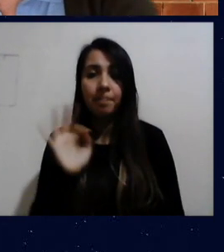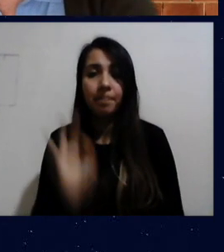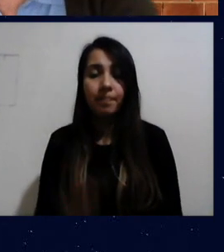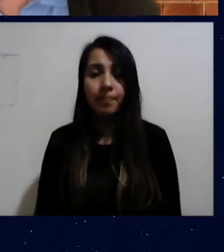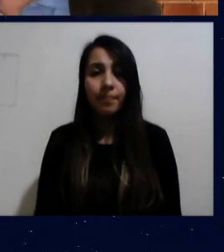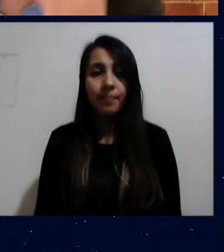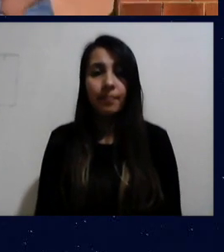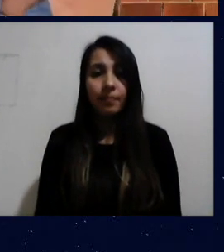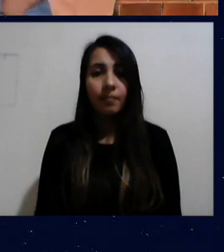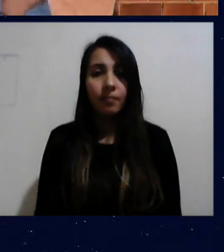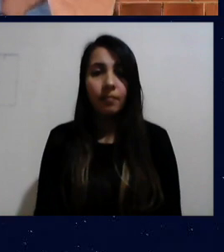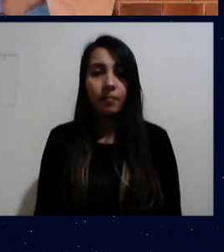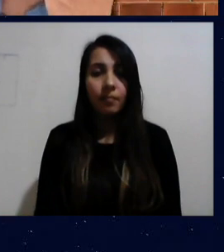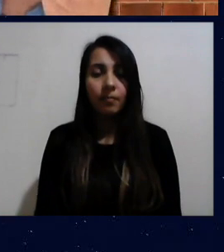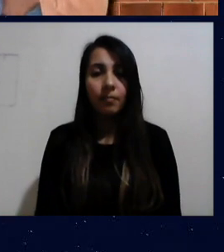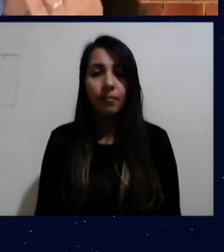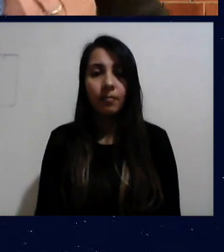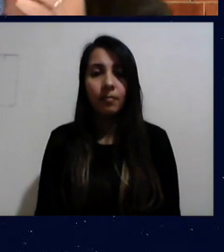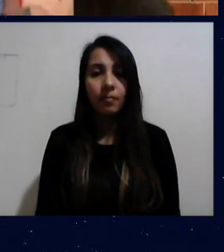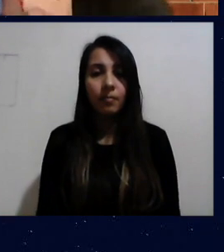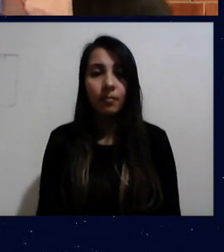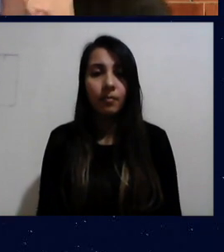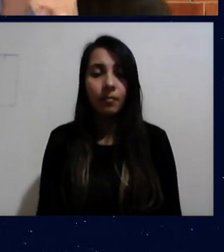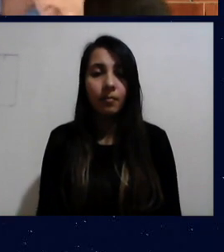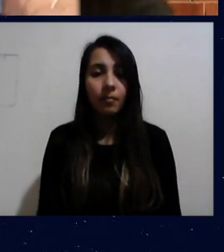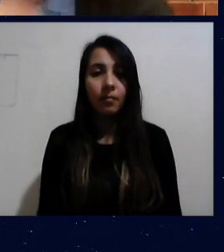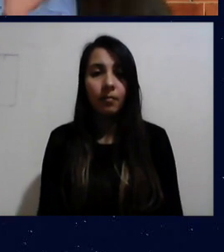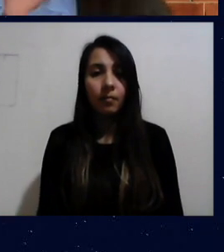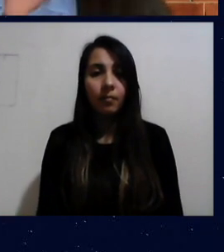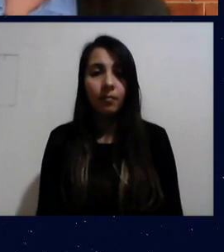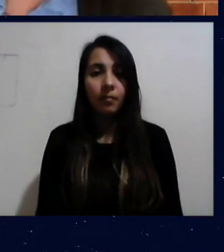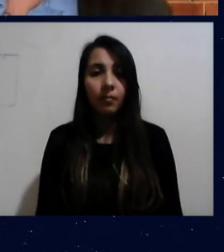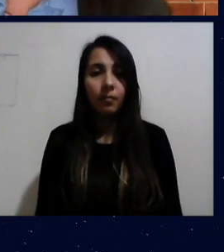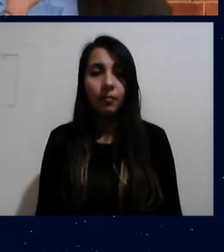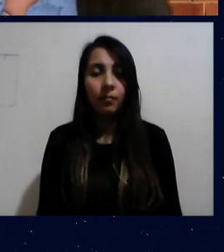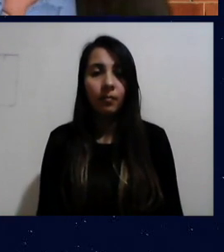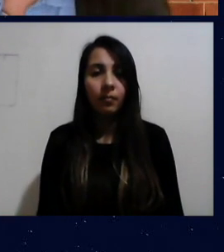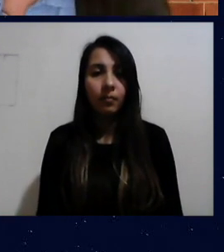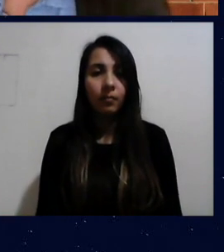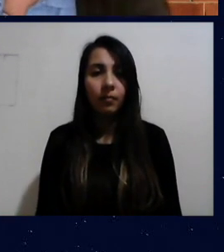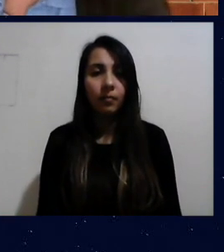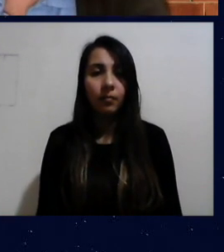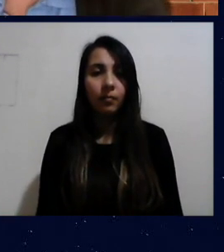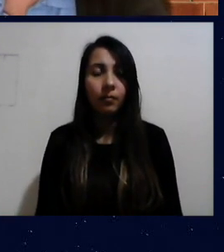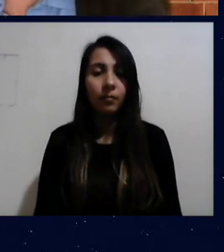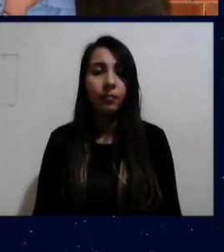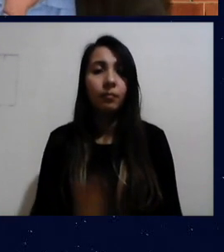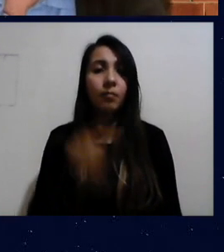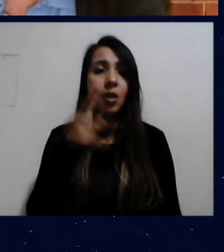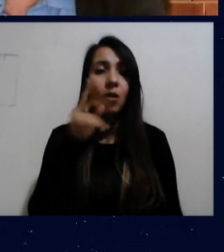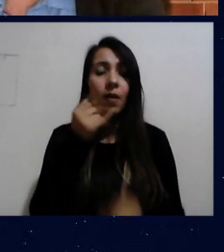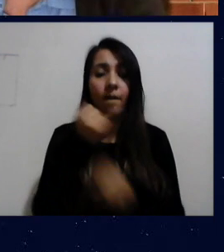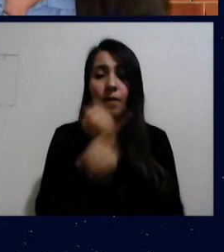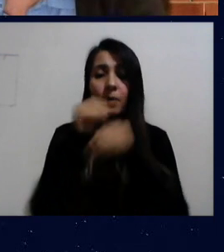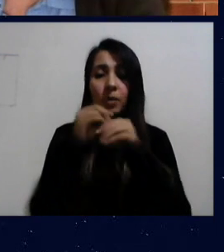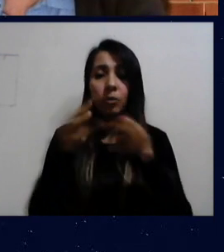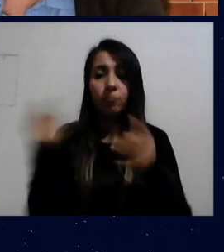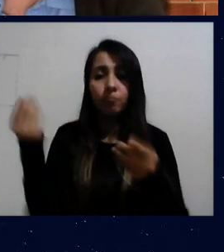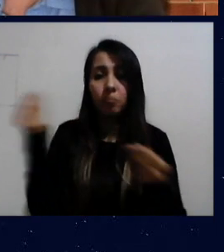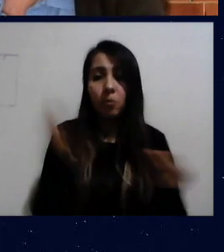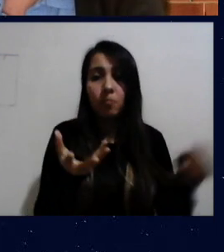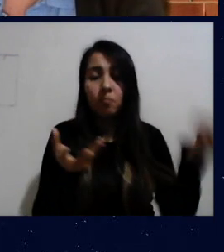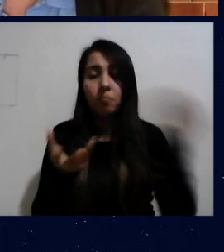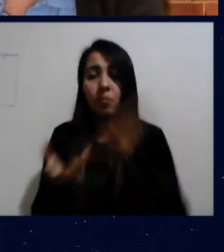Pero sí, o sea, la información es complementaria porque sabes la zona interior del disco y por el otro lado sabes la zona exterior, ¿no?